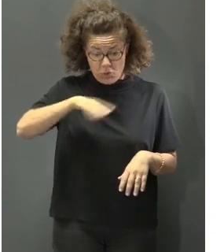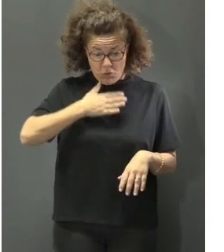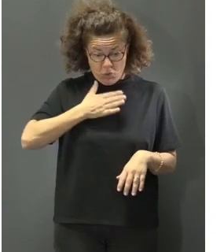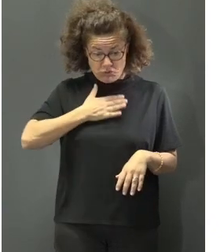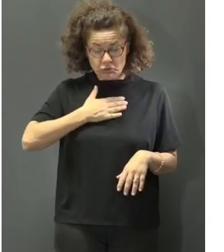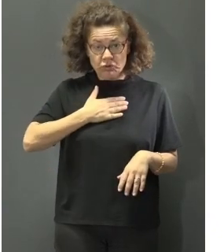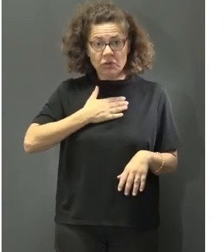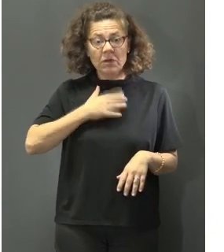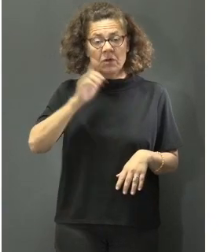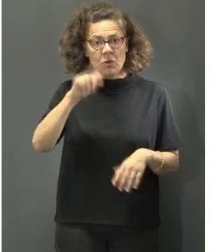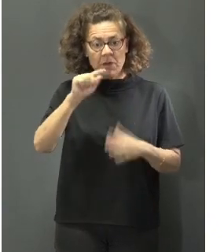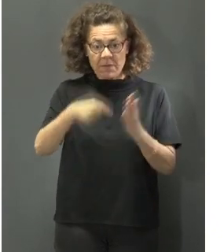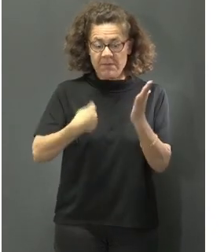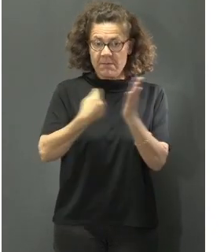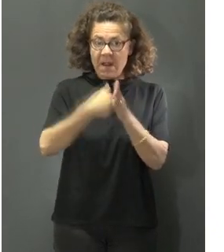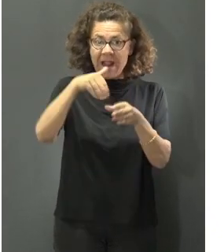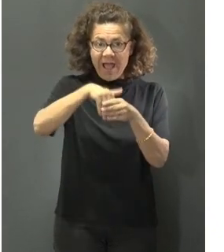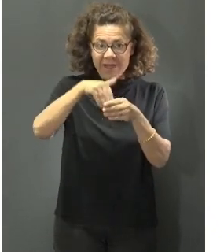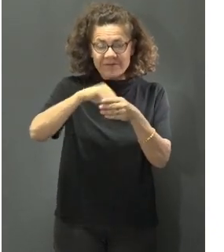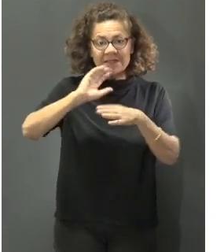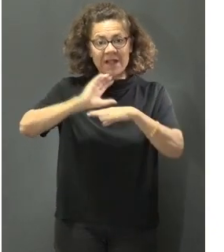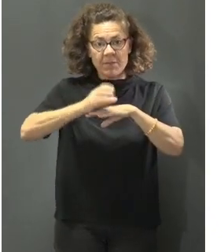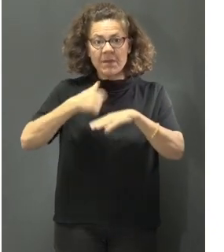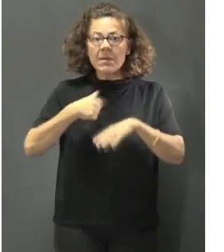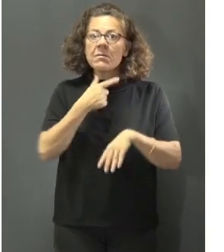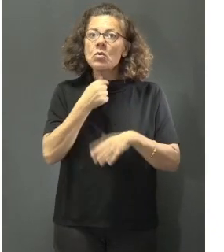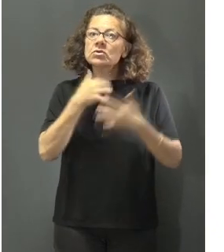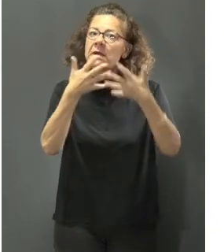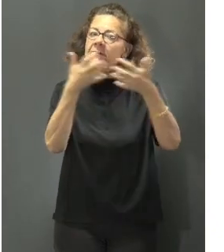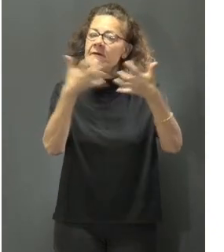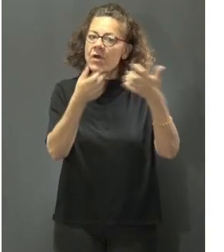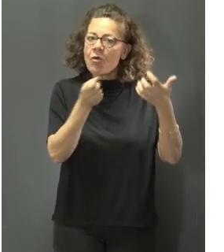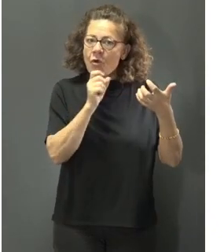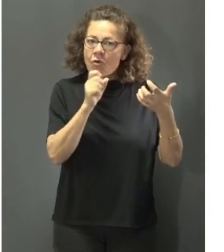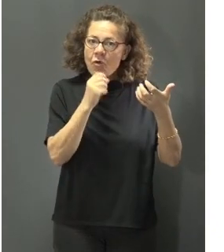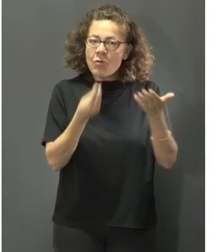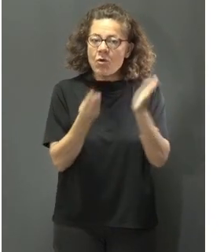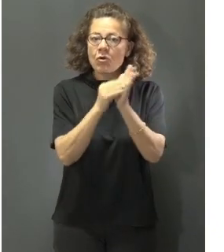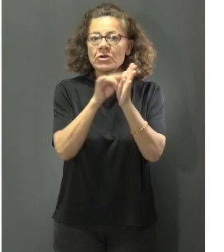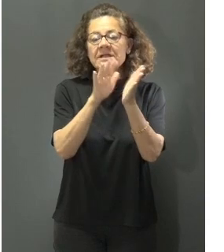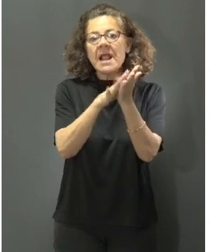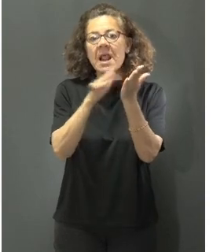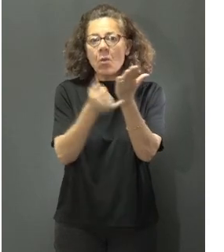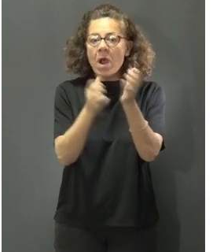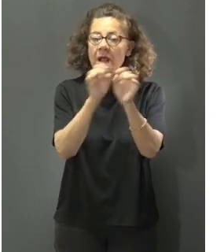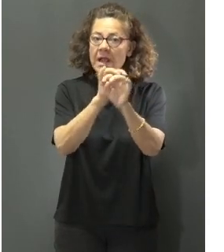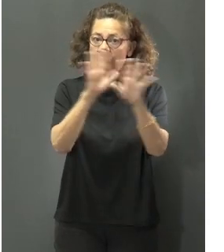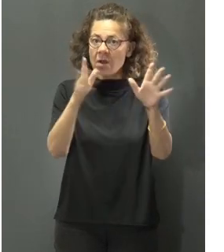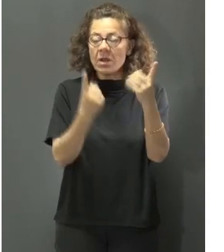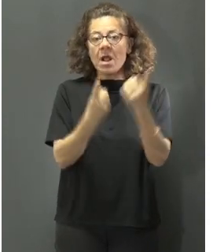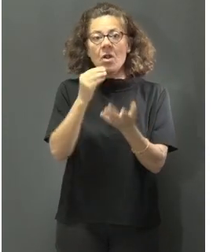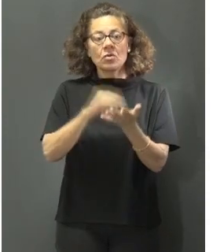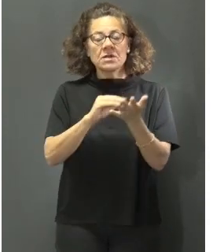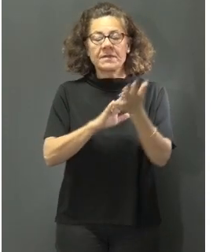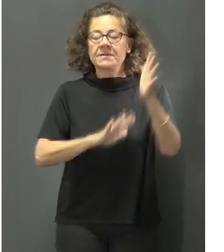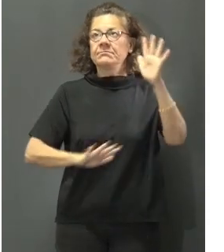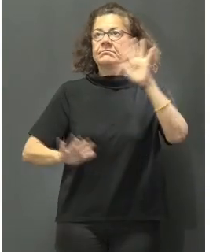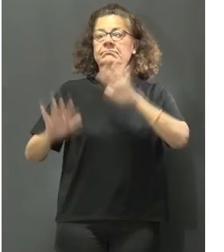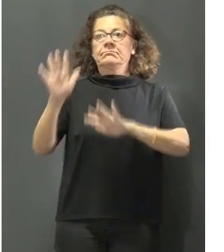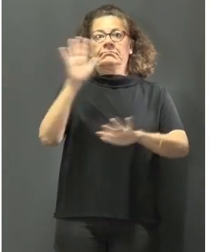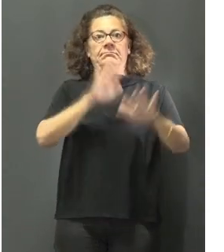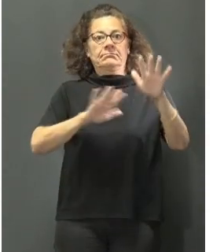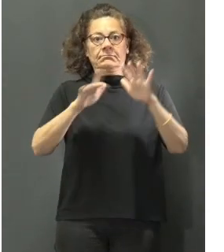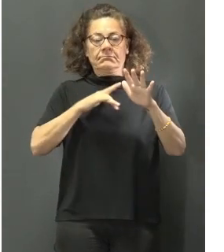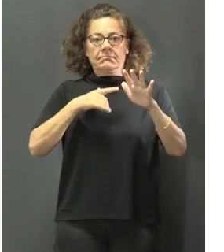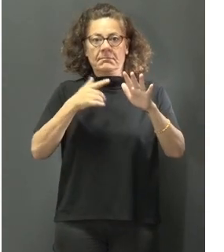como además aparece en las fichas del CEAPAD, que me gusta además mucho cómo está planteado con ese lenguaje claro, que a veces nos perdemos